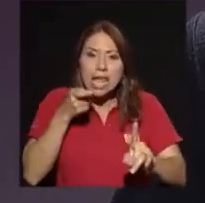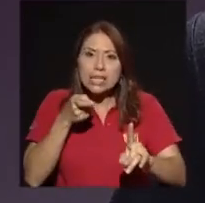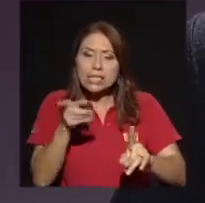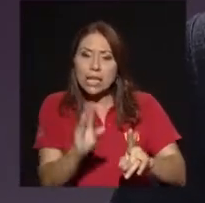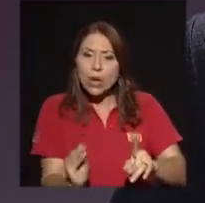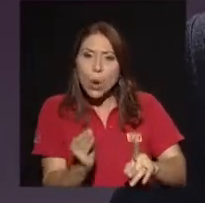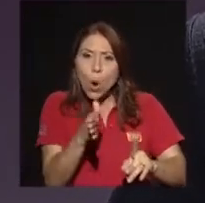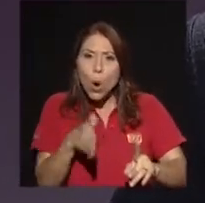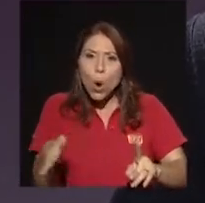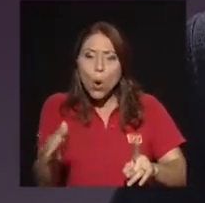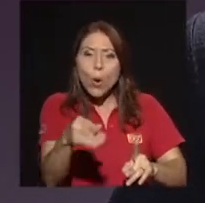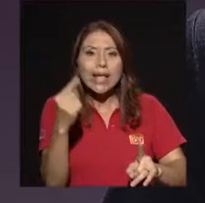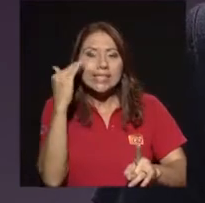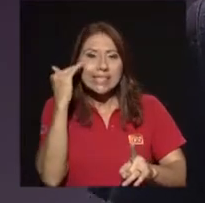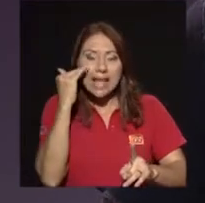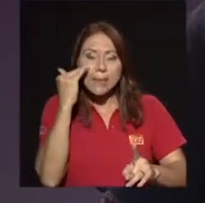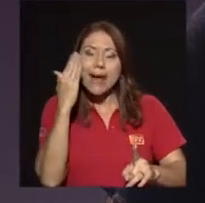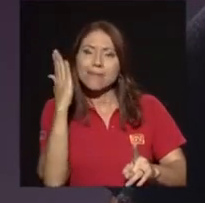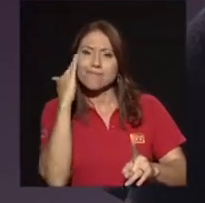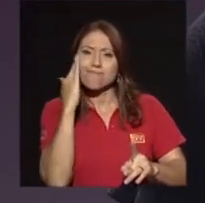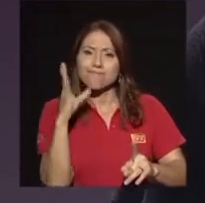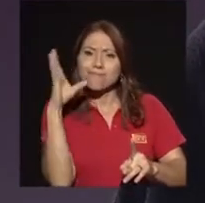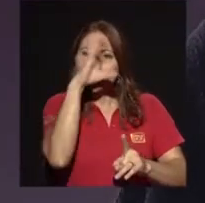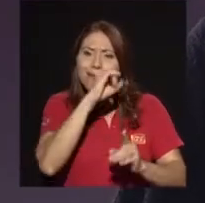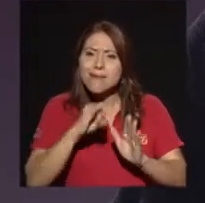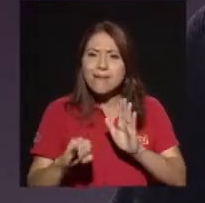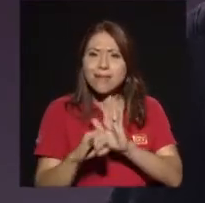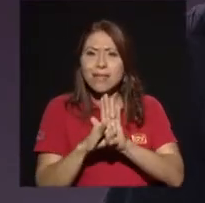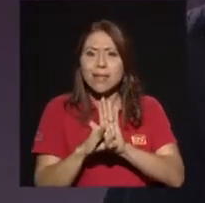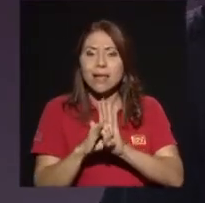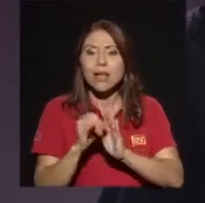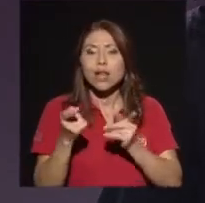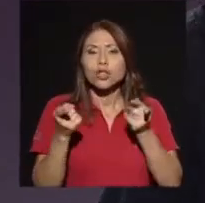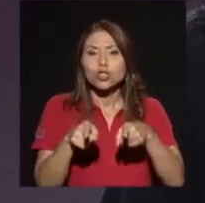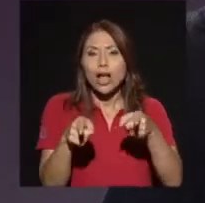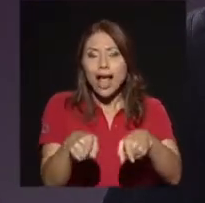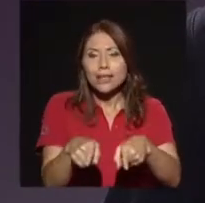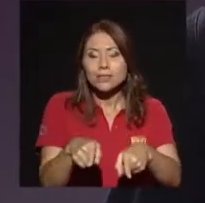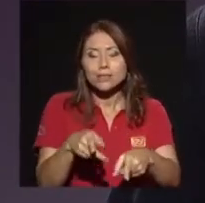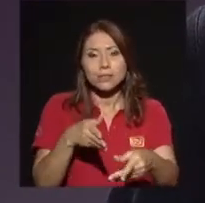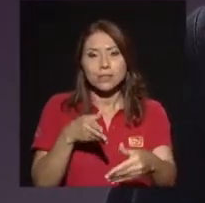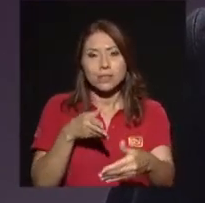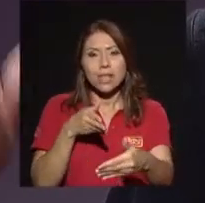sepan identificar los casos de acoso